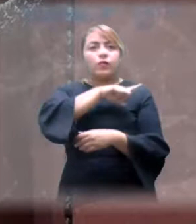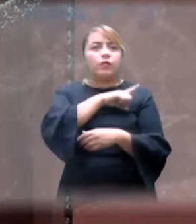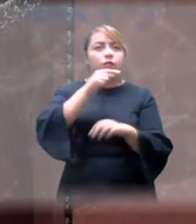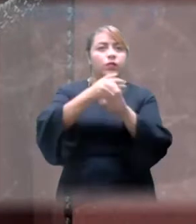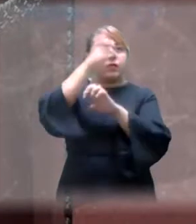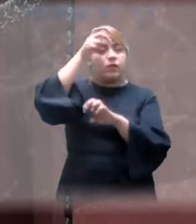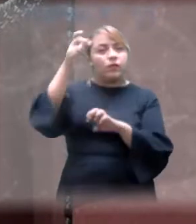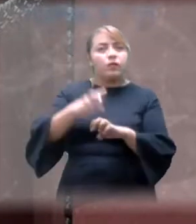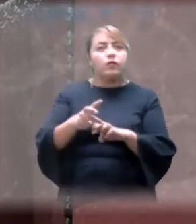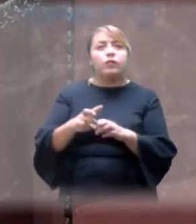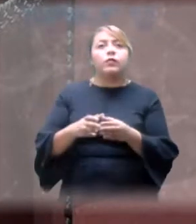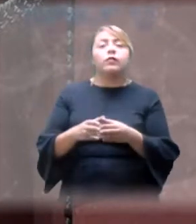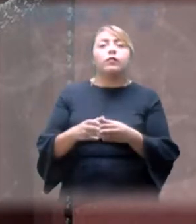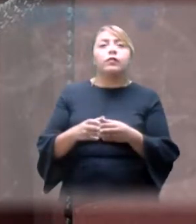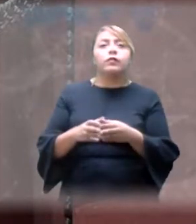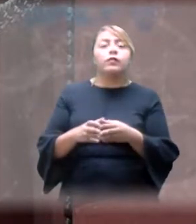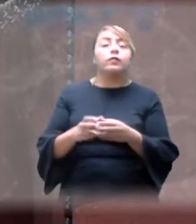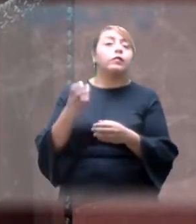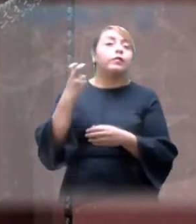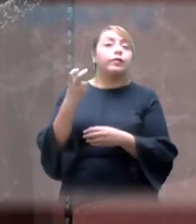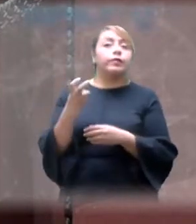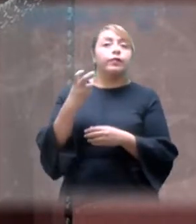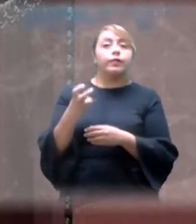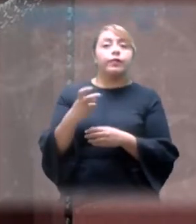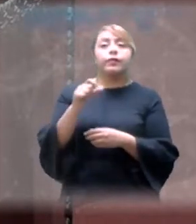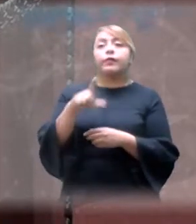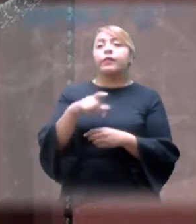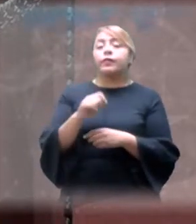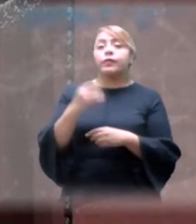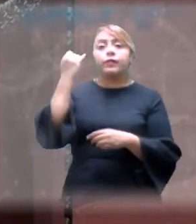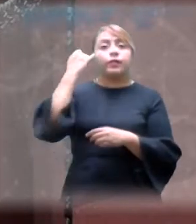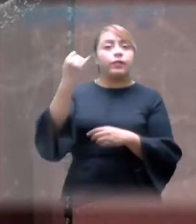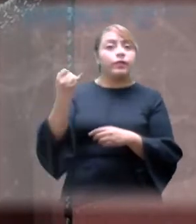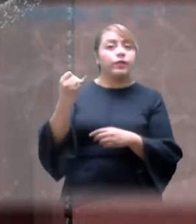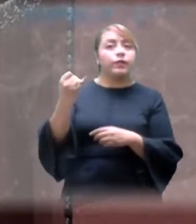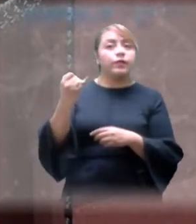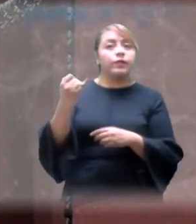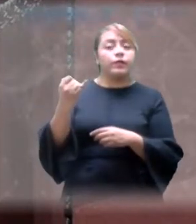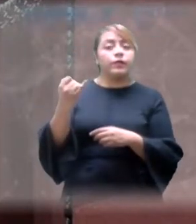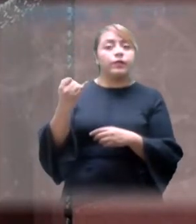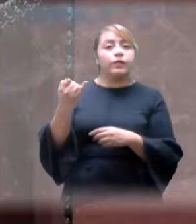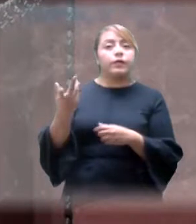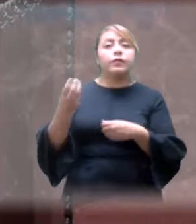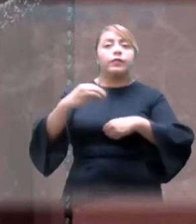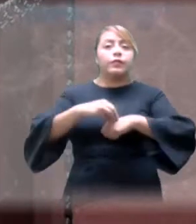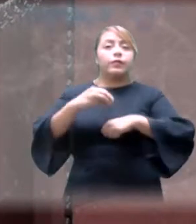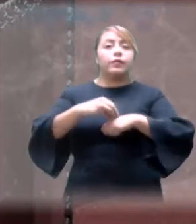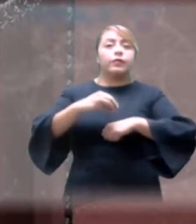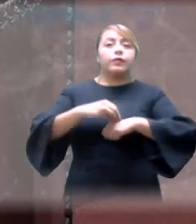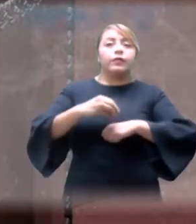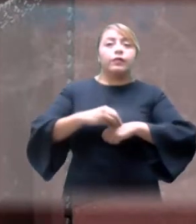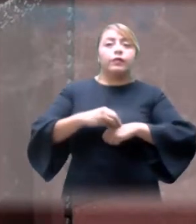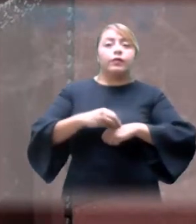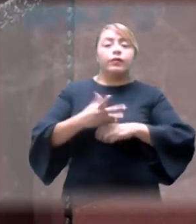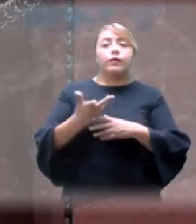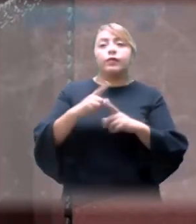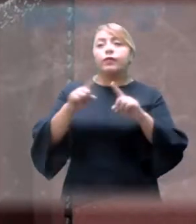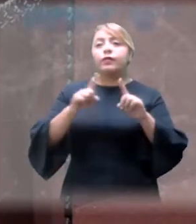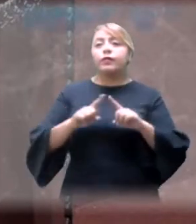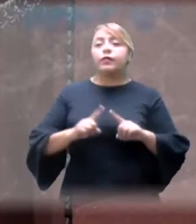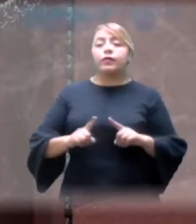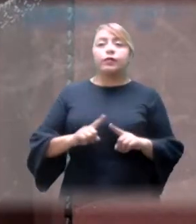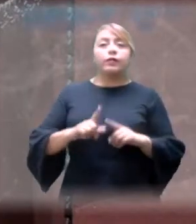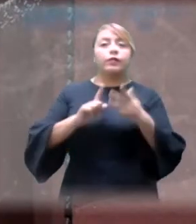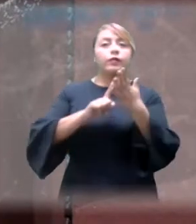estatal. En tal virtud, mediante la presente propuesta, se establecen de manera expresa las